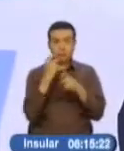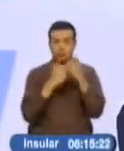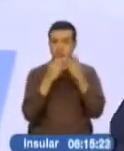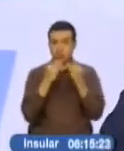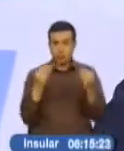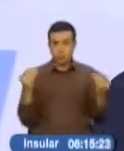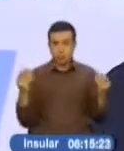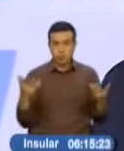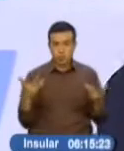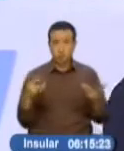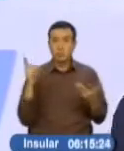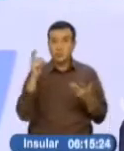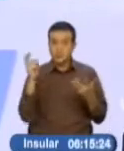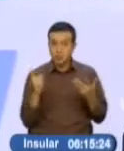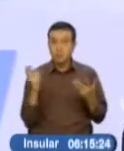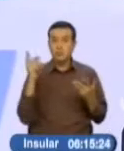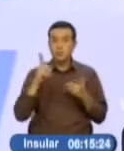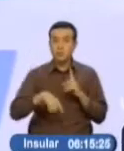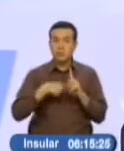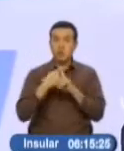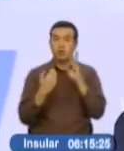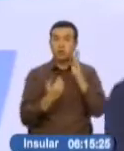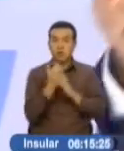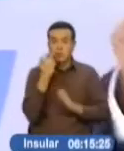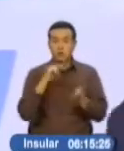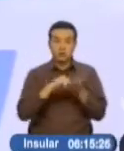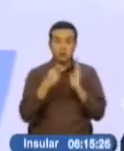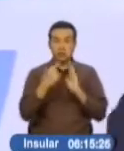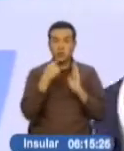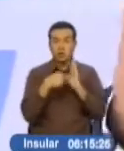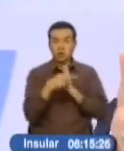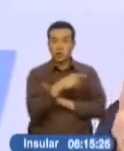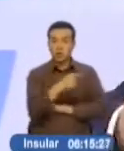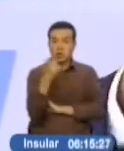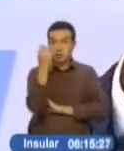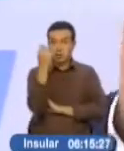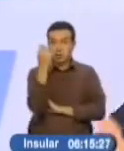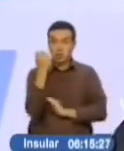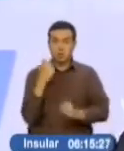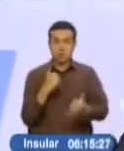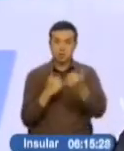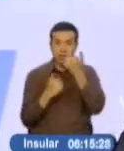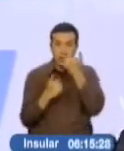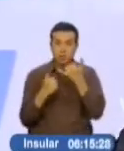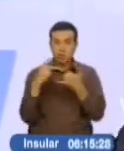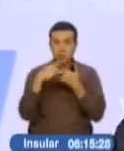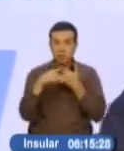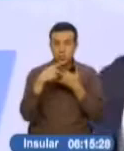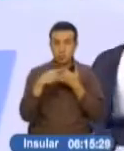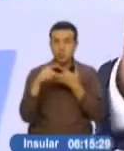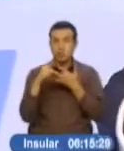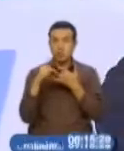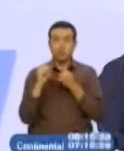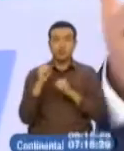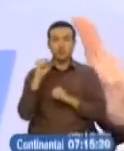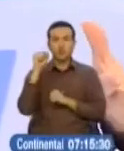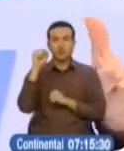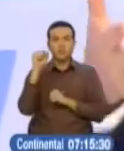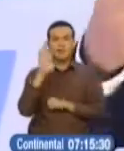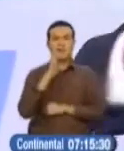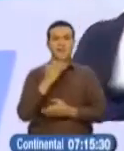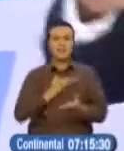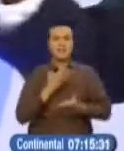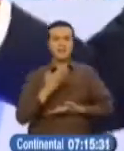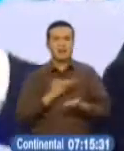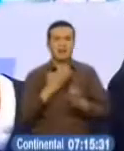buena parte, pero necesitamos introducir nuevos elementos tecnológicos, por ejemplo, con el dinero electrónico y Supertienda Ecuador, que es esta plataforma de